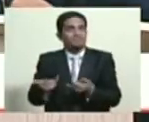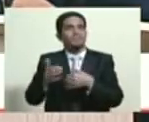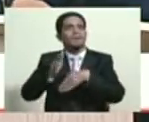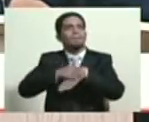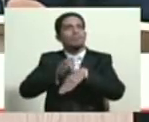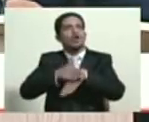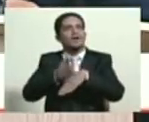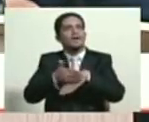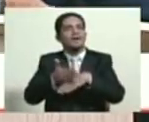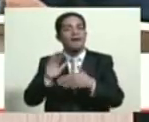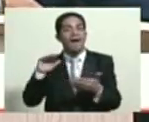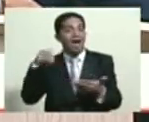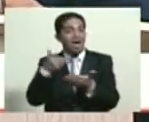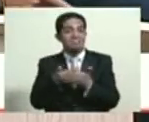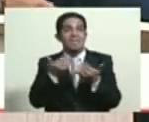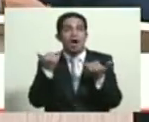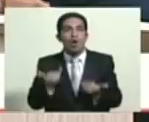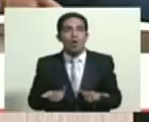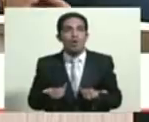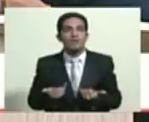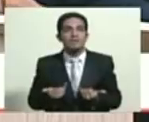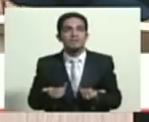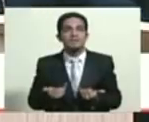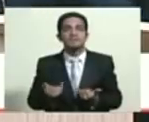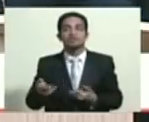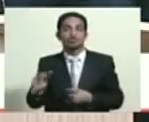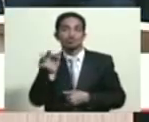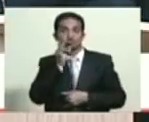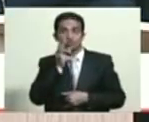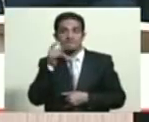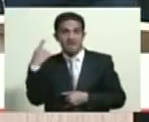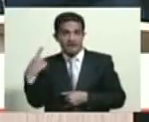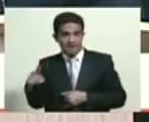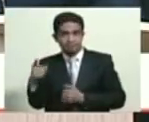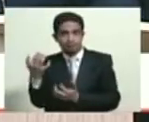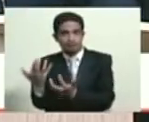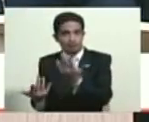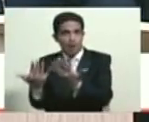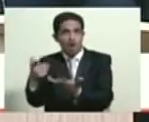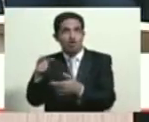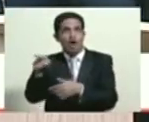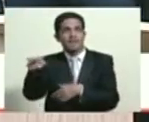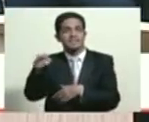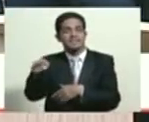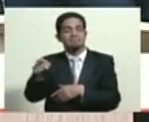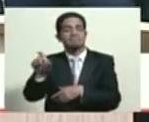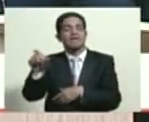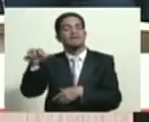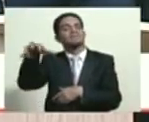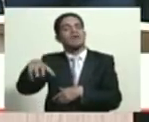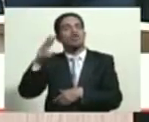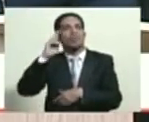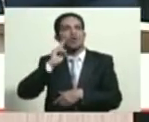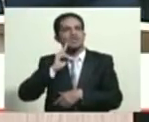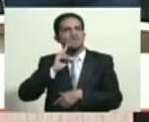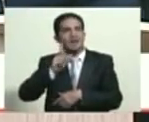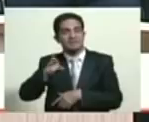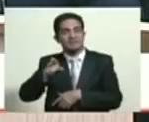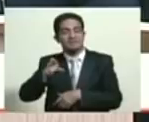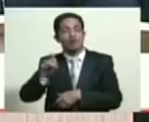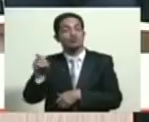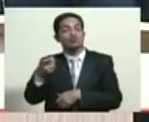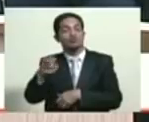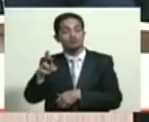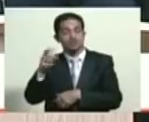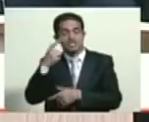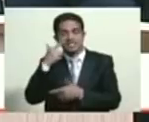todavía hasta hoy estaba sofocándose el fuego en el patio de transmisión de Guri.